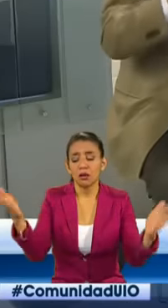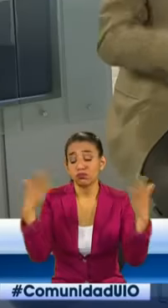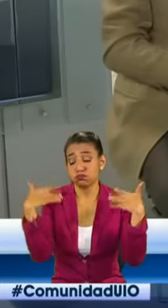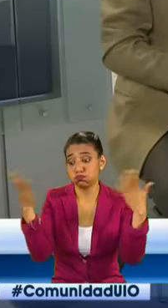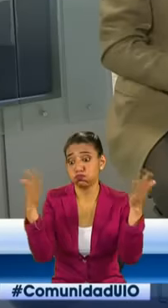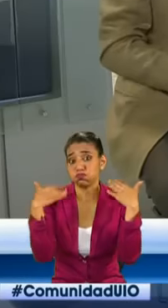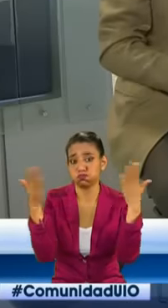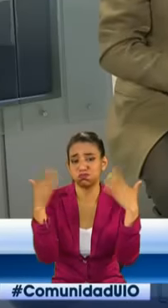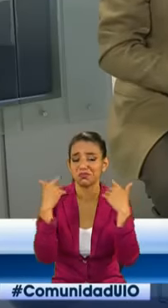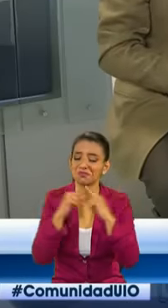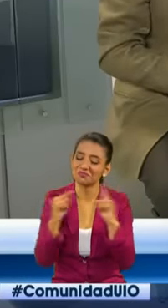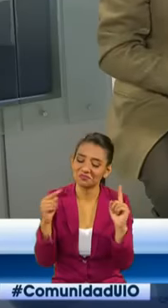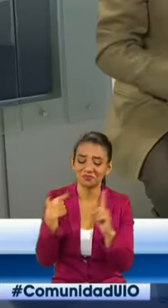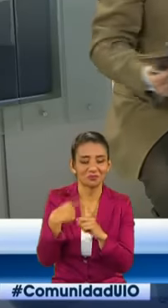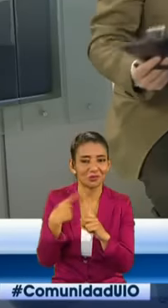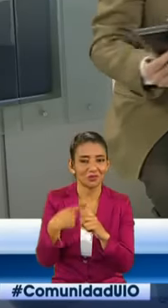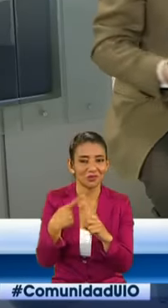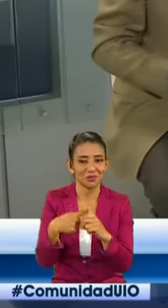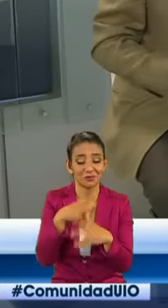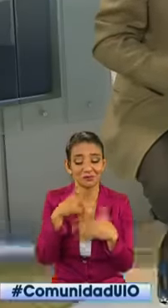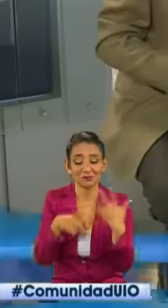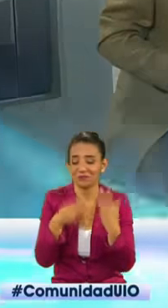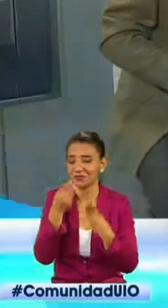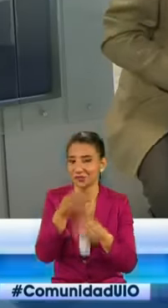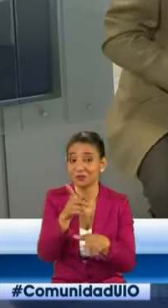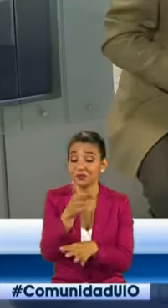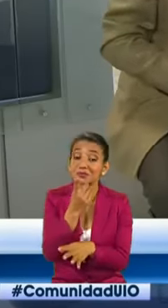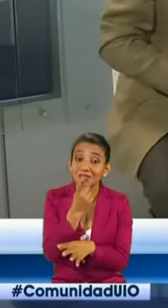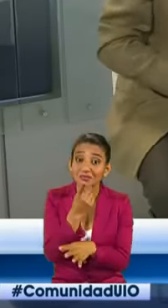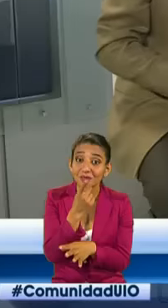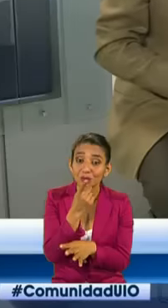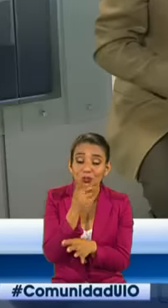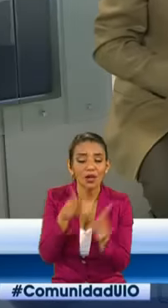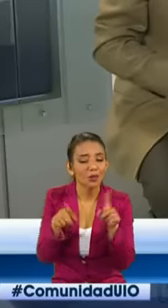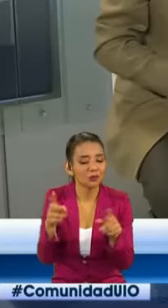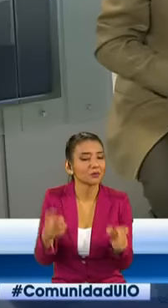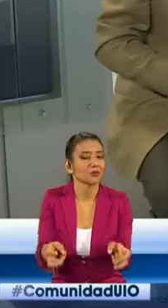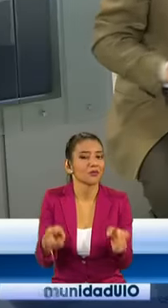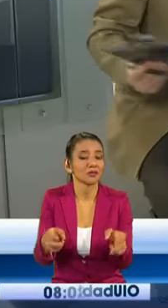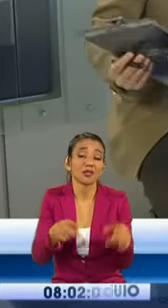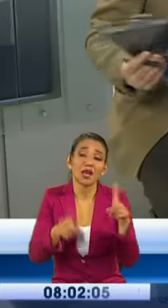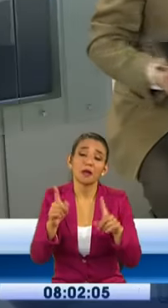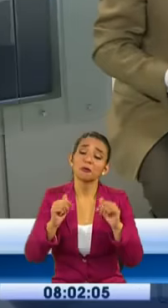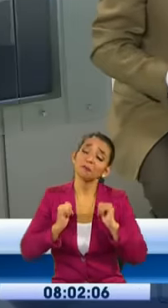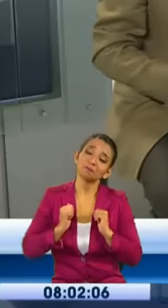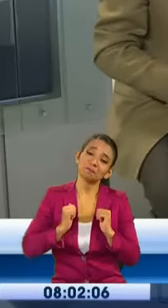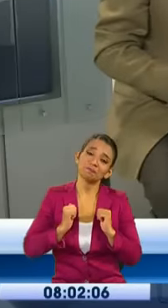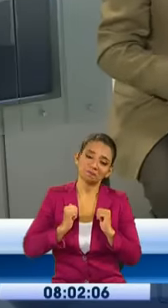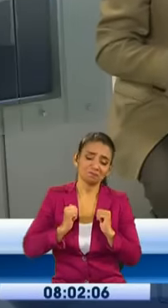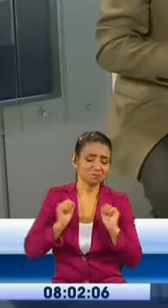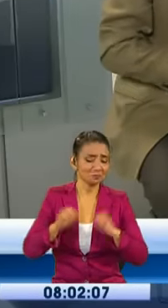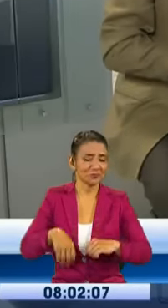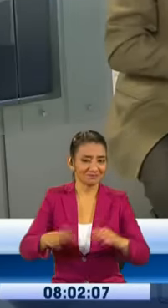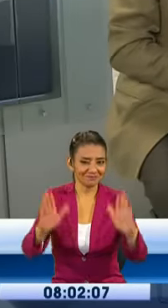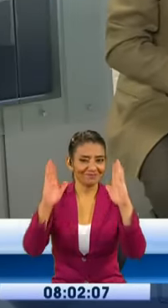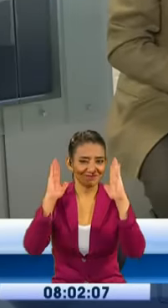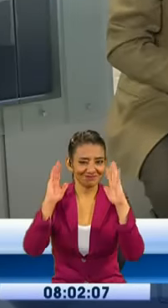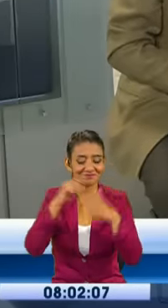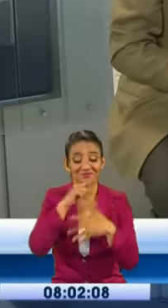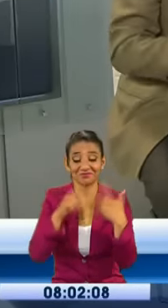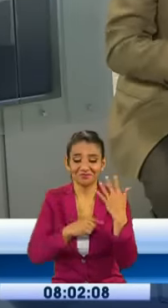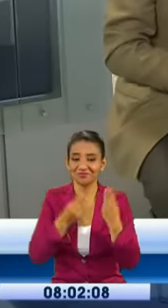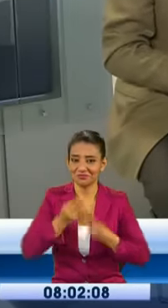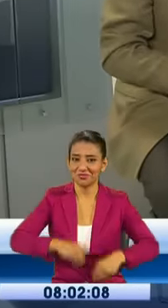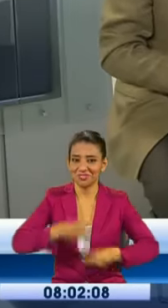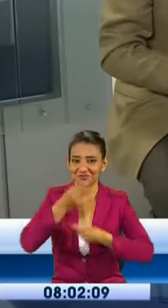Con buenas energías, hay mucha información. Si están desayunando, muchos están dedicados a descansar, pues a informarnos. Hay mucho para compartir.